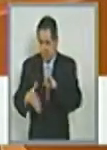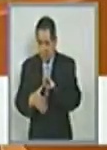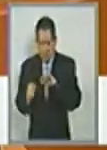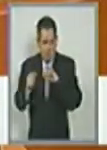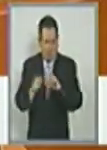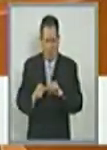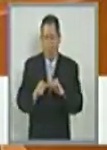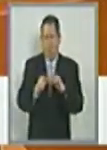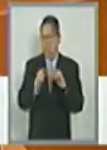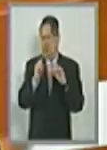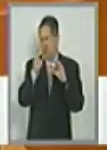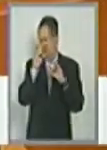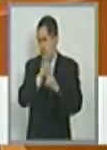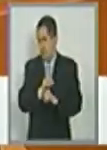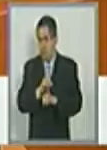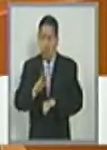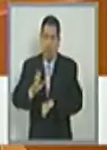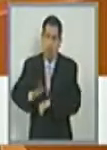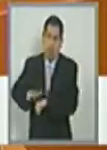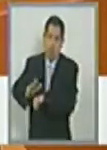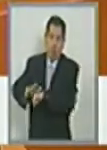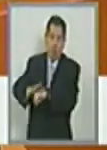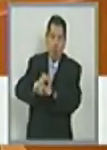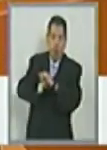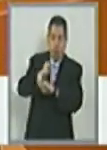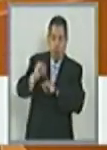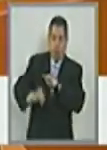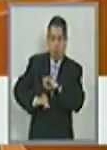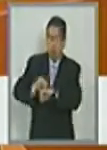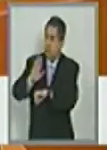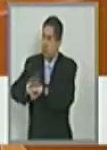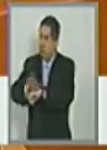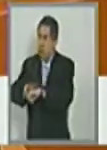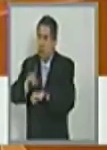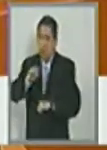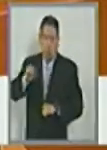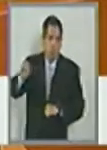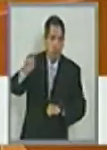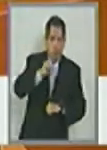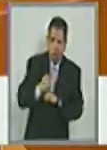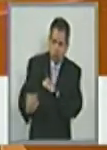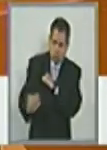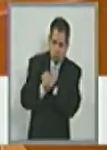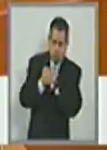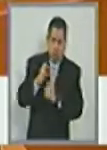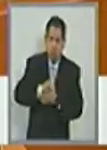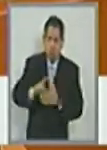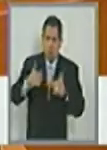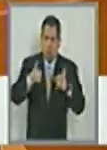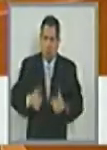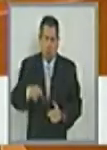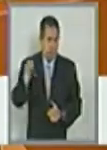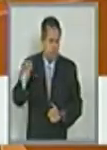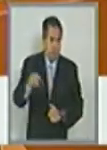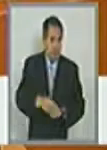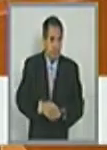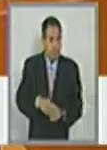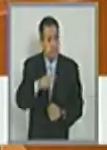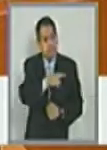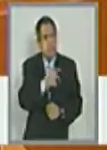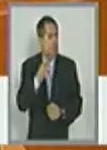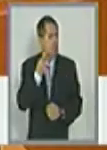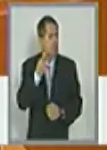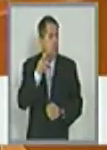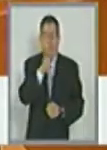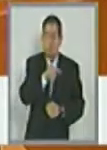además ha encendido una alerta frente a los organismos internacionales de defensa de los derechos humanos. La política